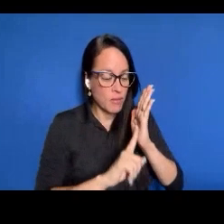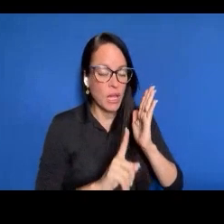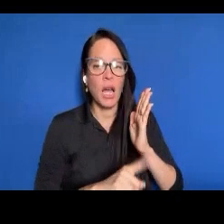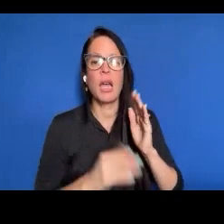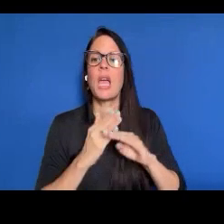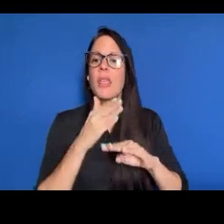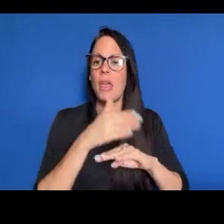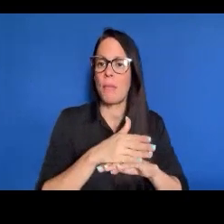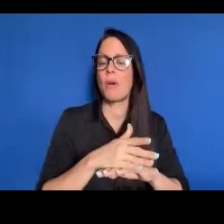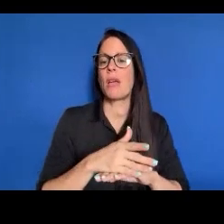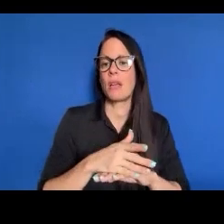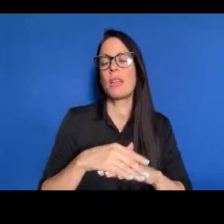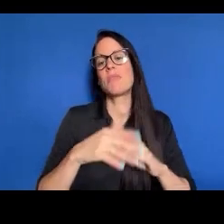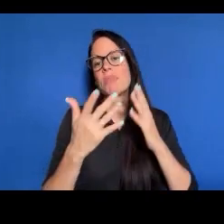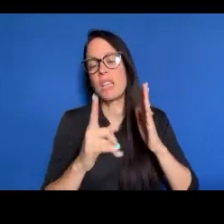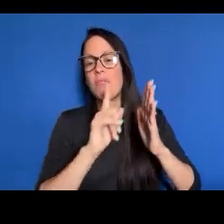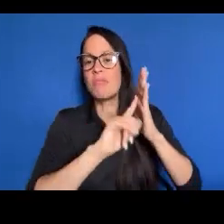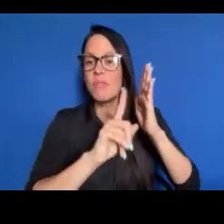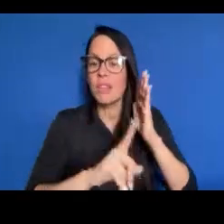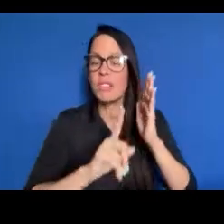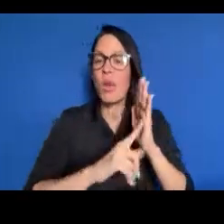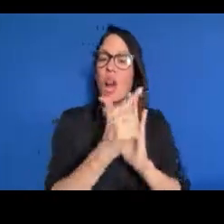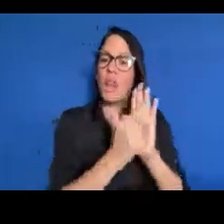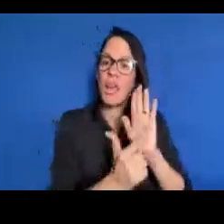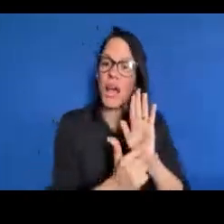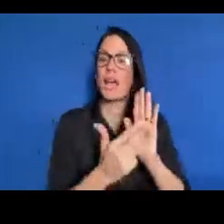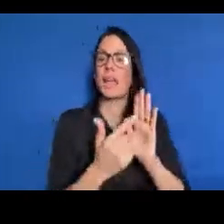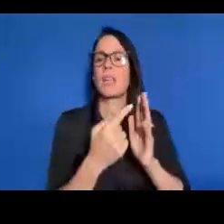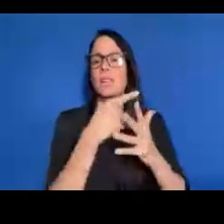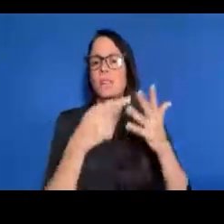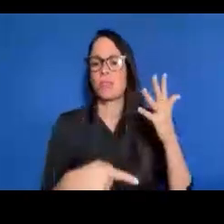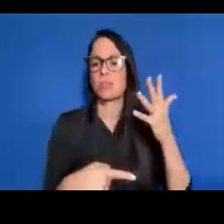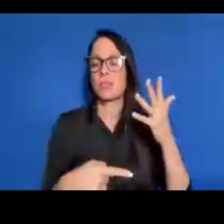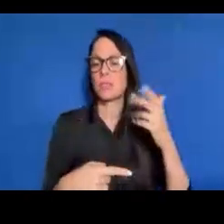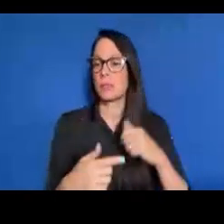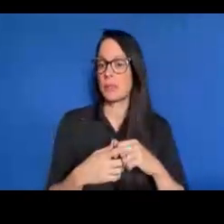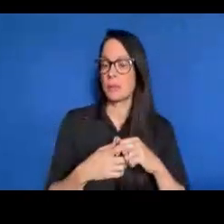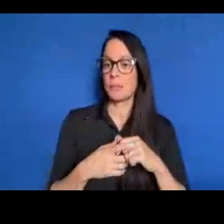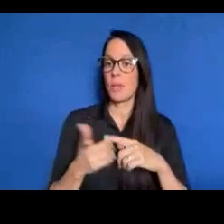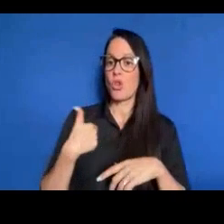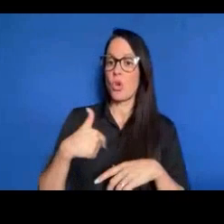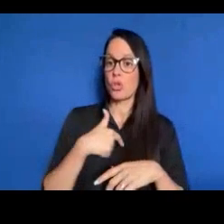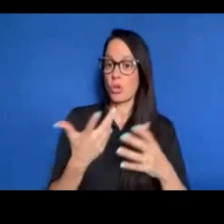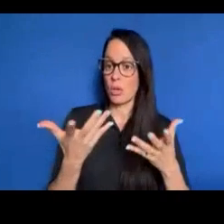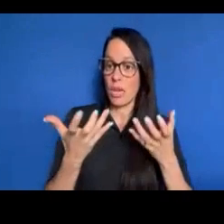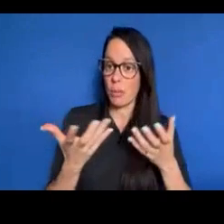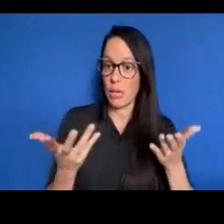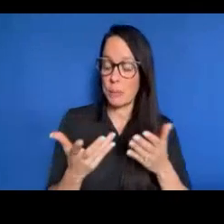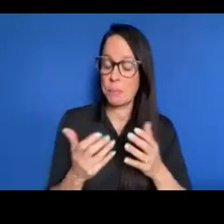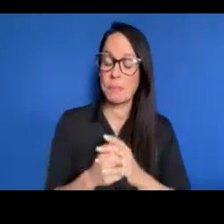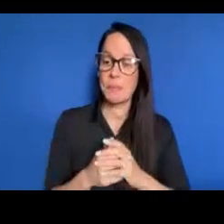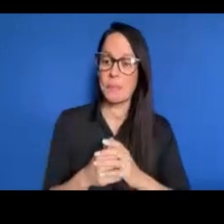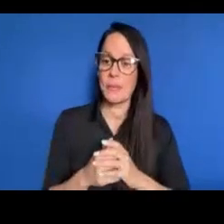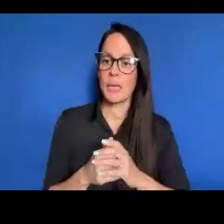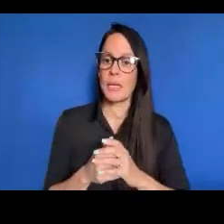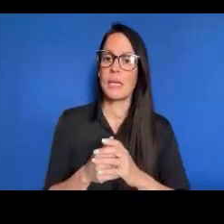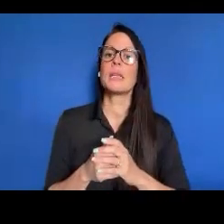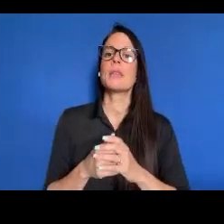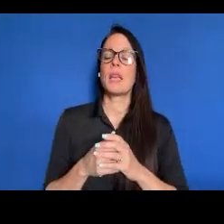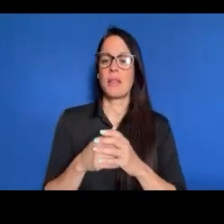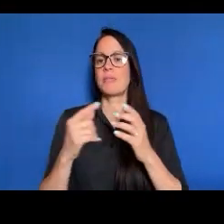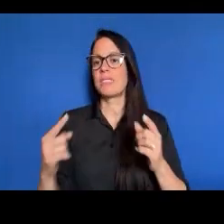en términos legales, otras rápido dijeron sí, no. ¿Qué buscábamos nosotros en eso? Que ustedes nos dijeran, mira, existe un conflicto de interés